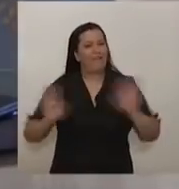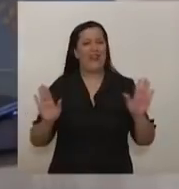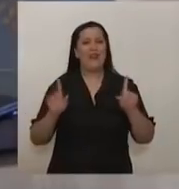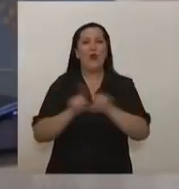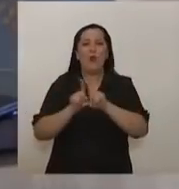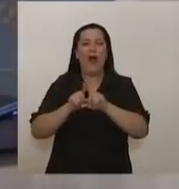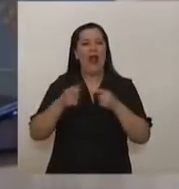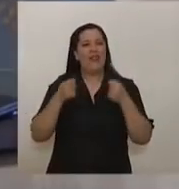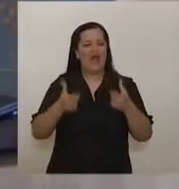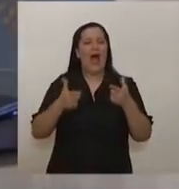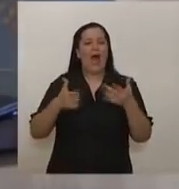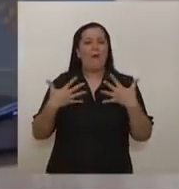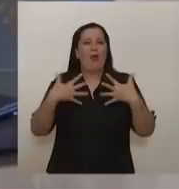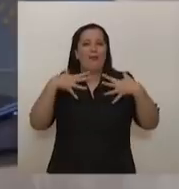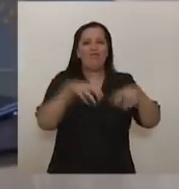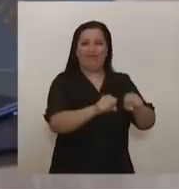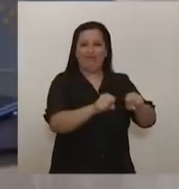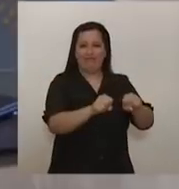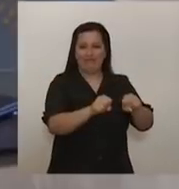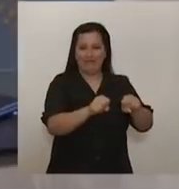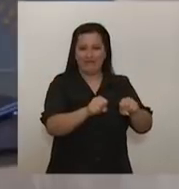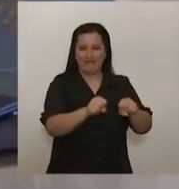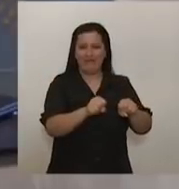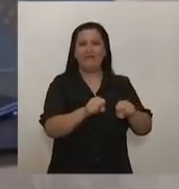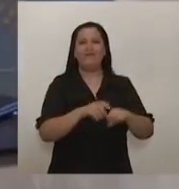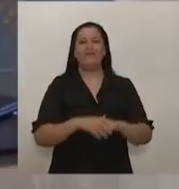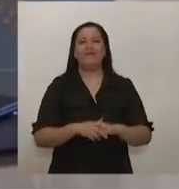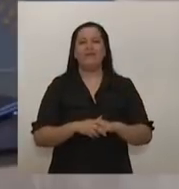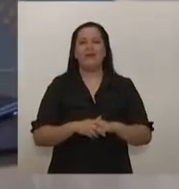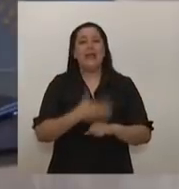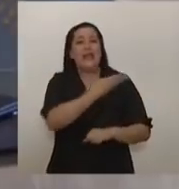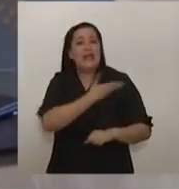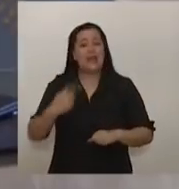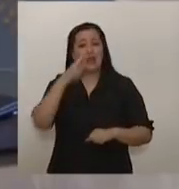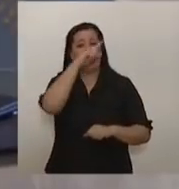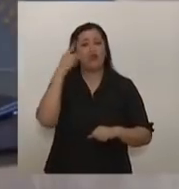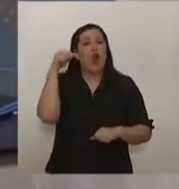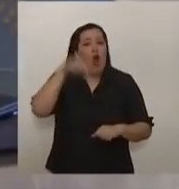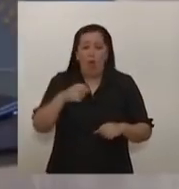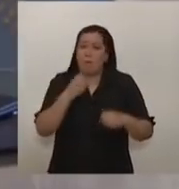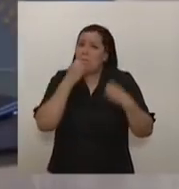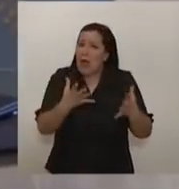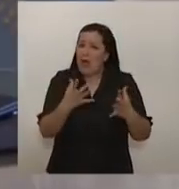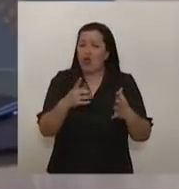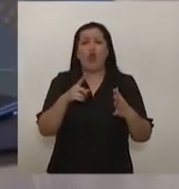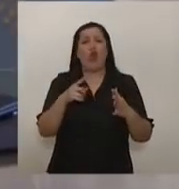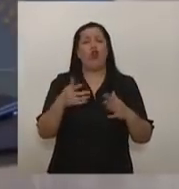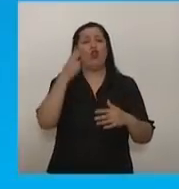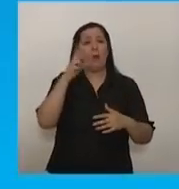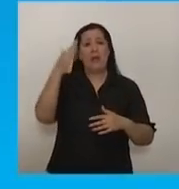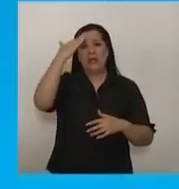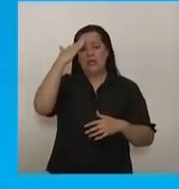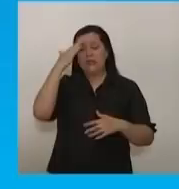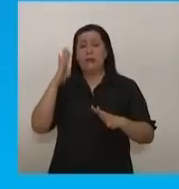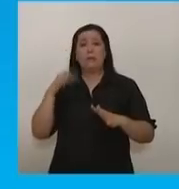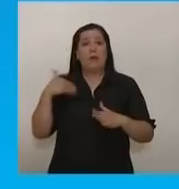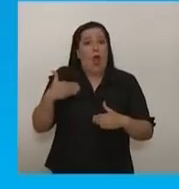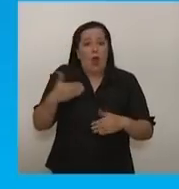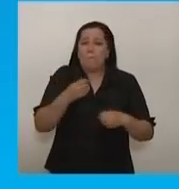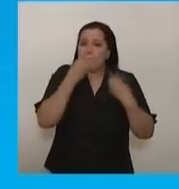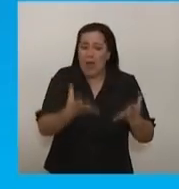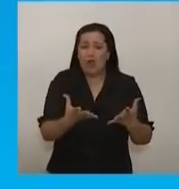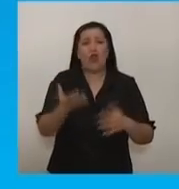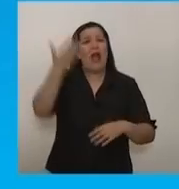huellas marcadas y poder atraparlos. El Estado Nacional hoy funciona mucho mejor que en 2015. Cuando